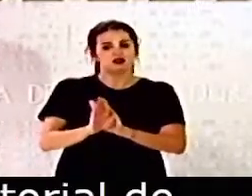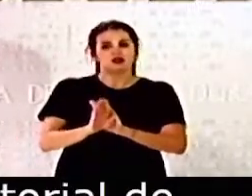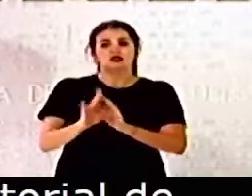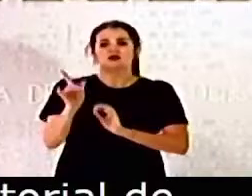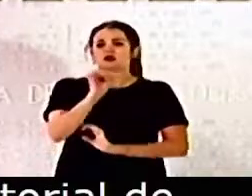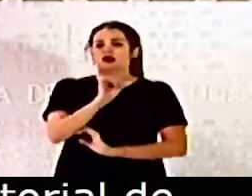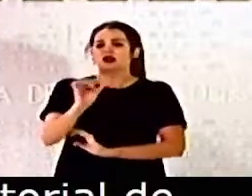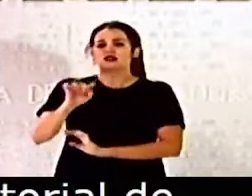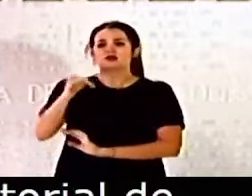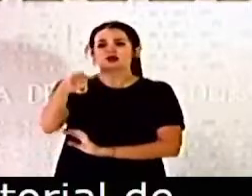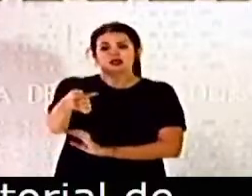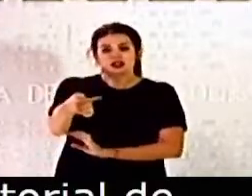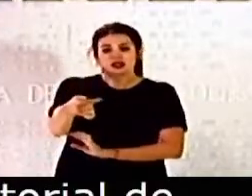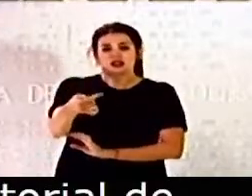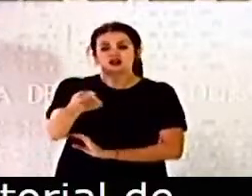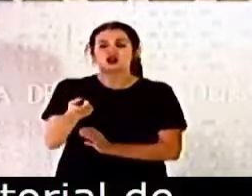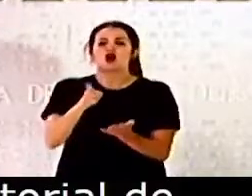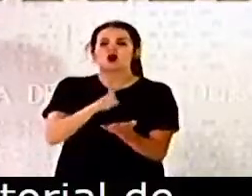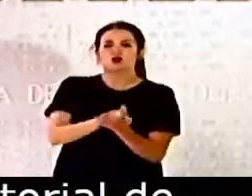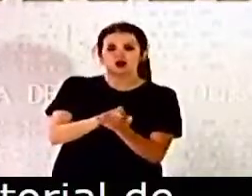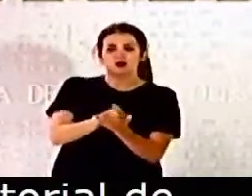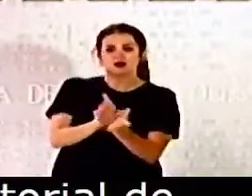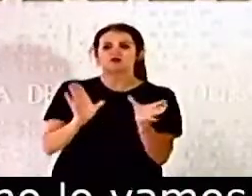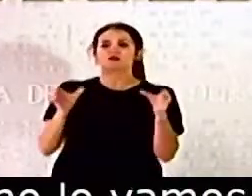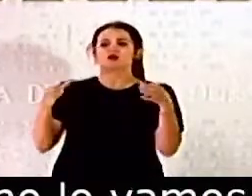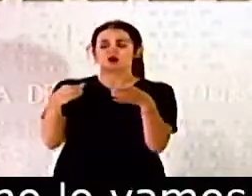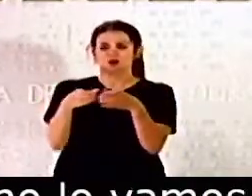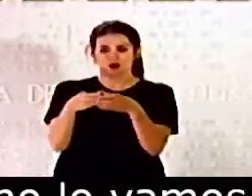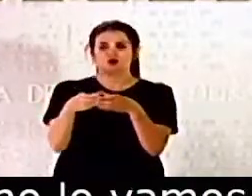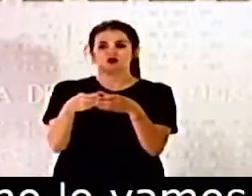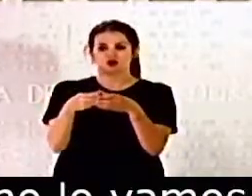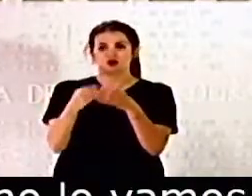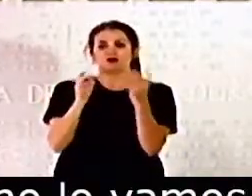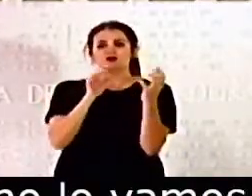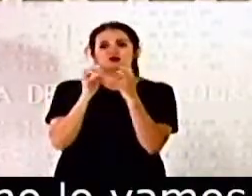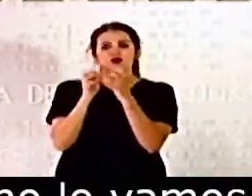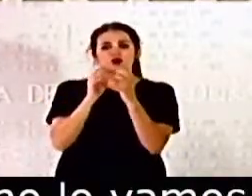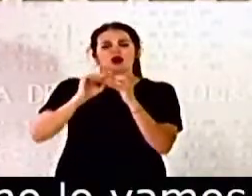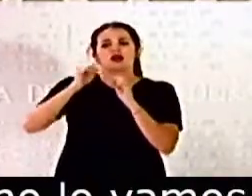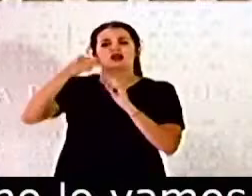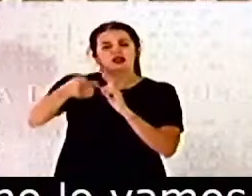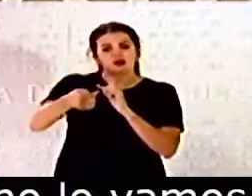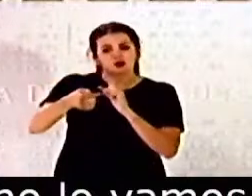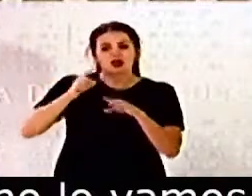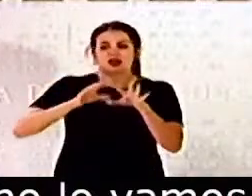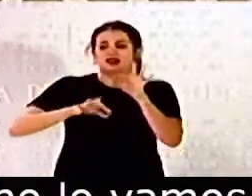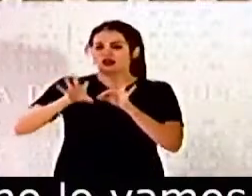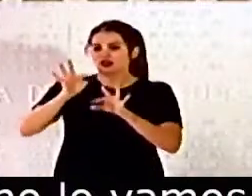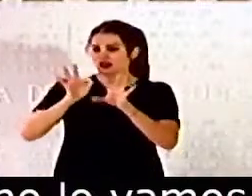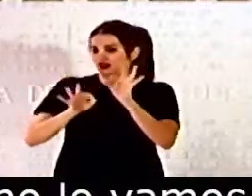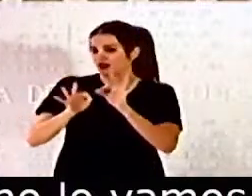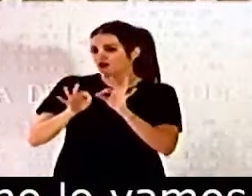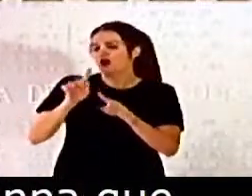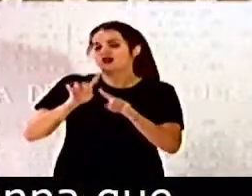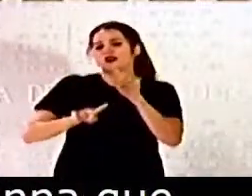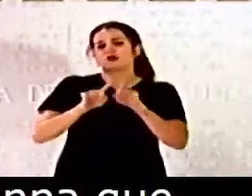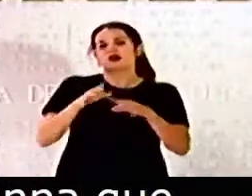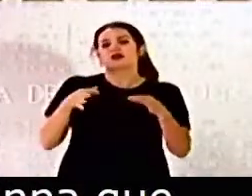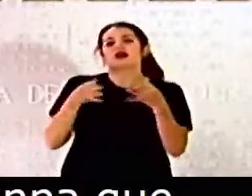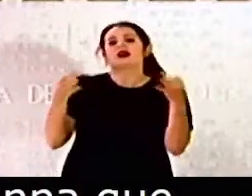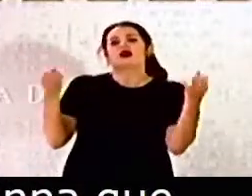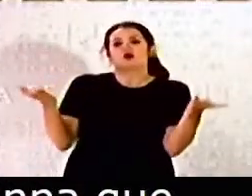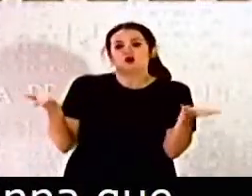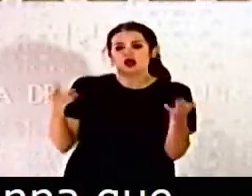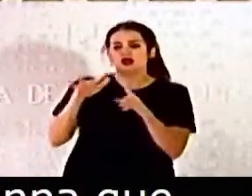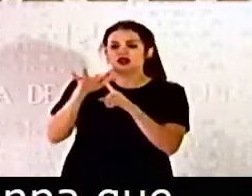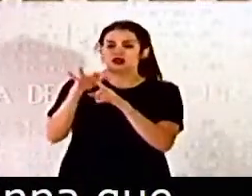semana que viene está previsto que nos sigamos reuniendo y, posteriormente, pues ya tomaremos decisiones en función de cómo esté la situación de la